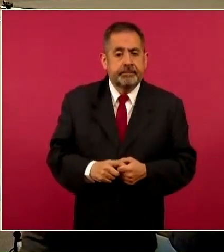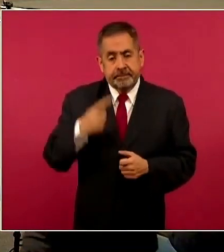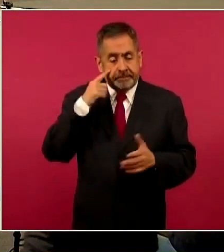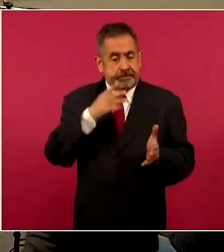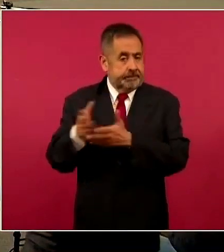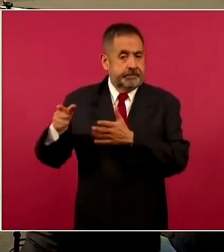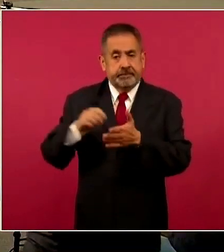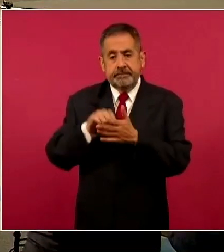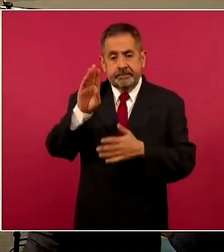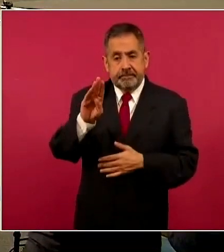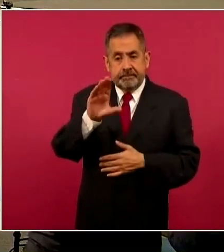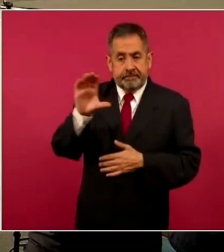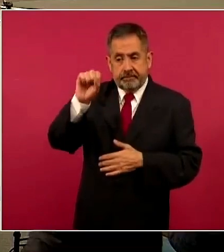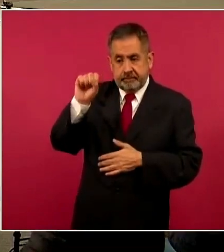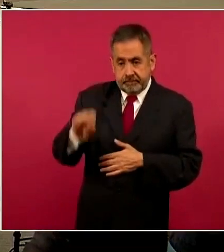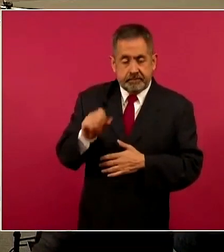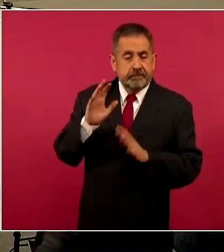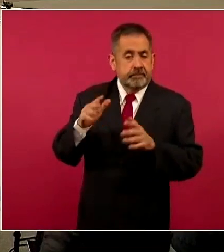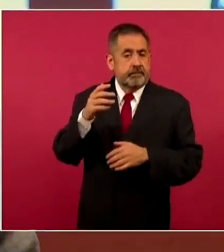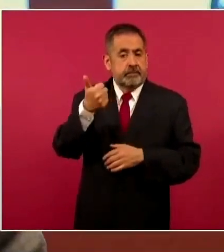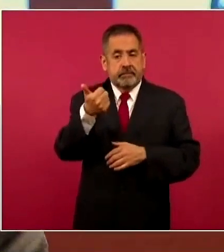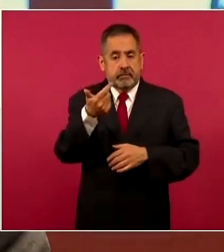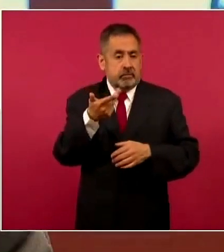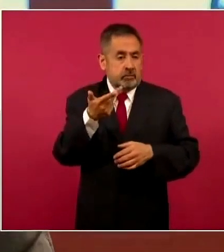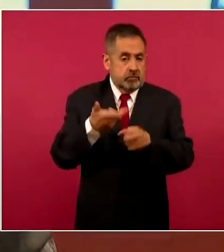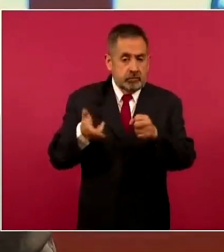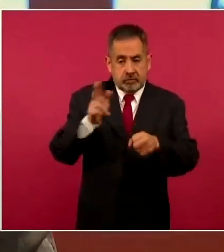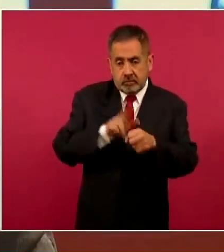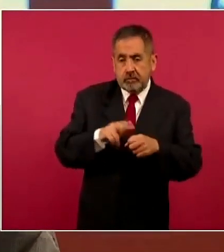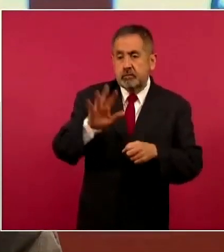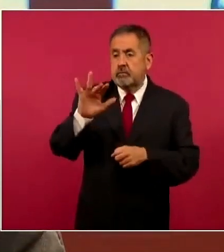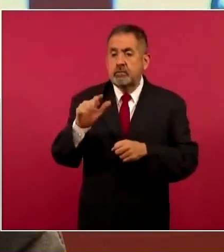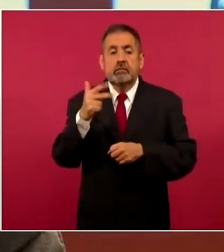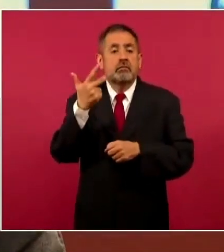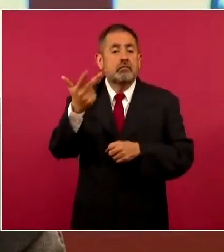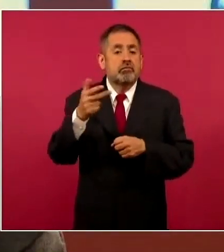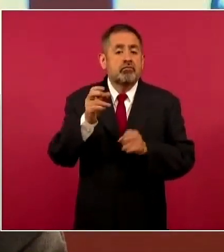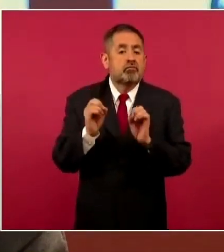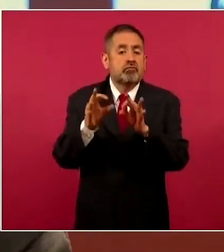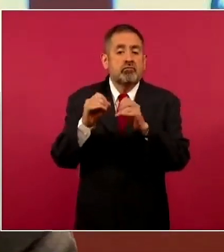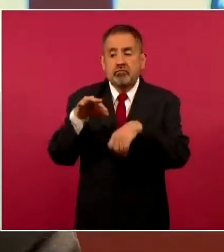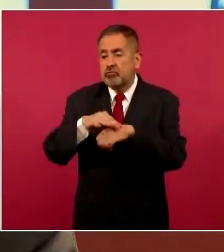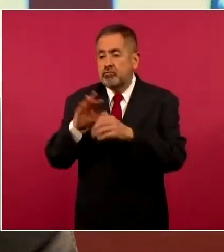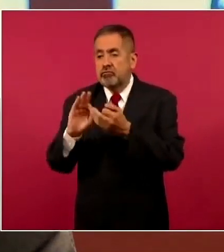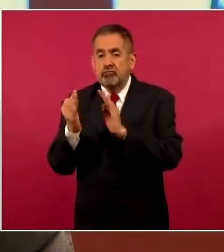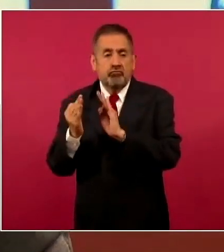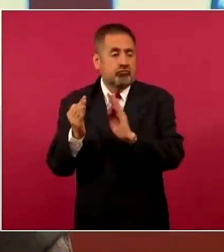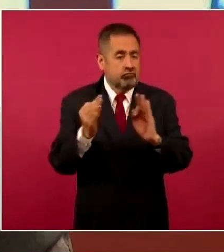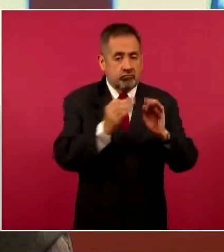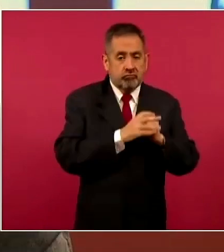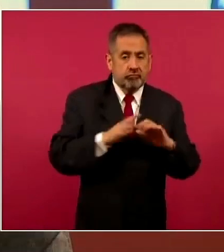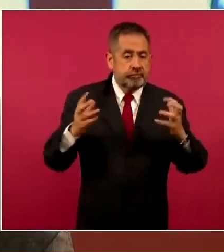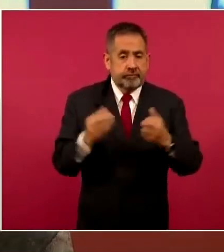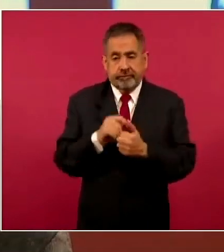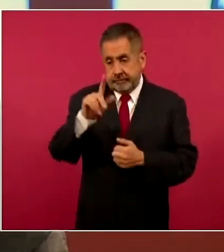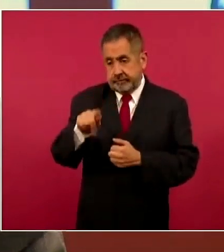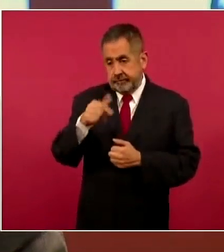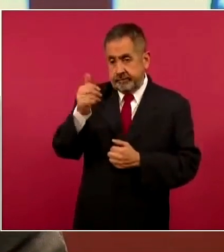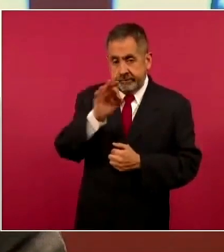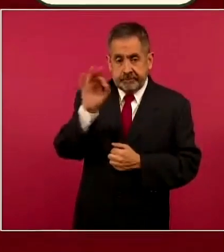ya estamos operando 6 hospitales, 3 UNEMES y 58 unidades de salud. Se registra un 76% de cobertura de